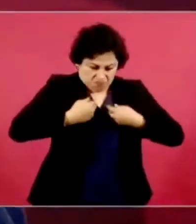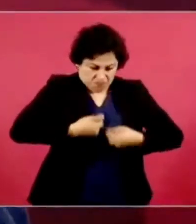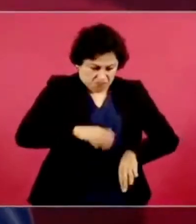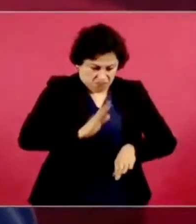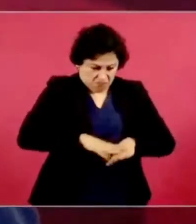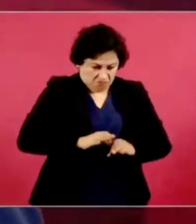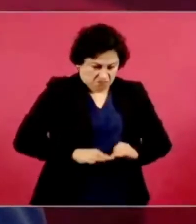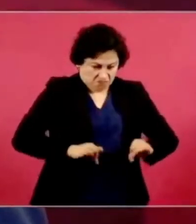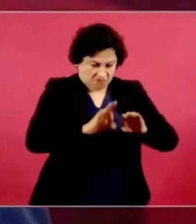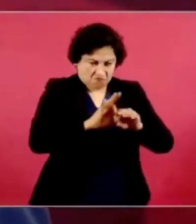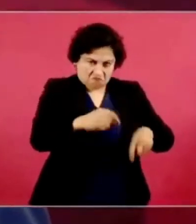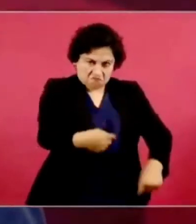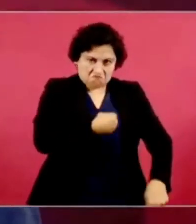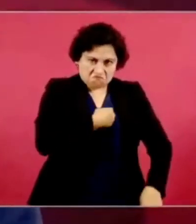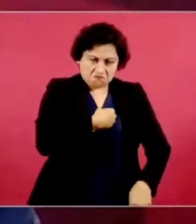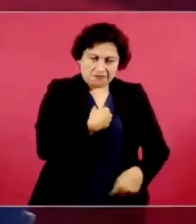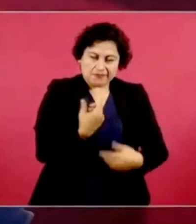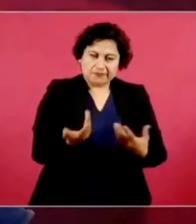el